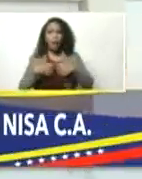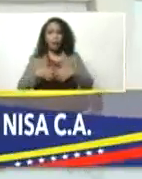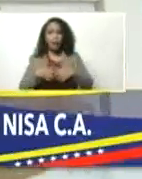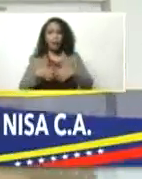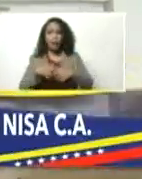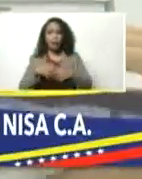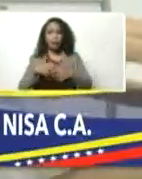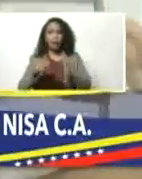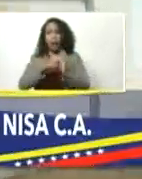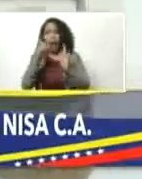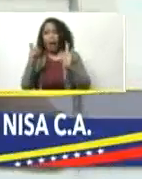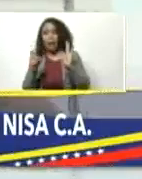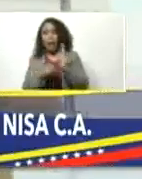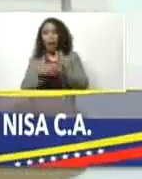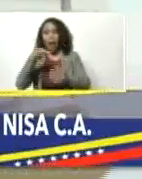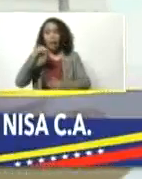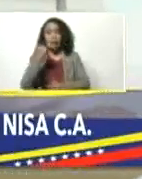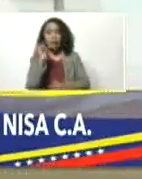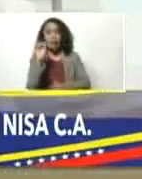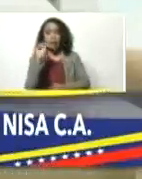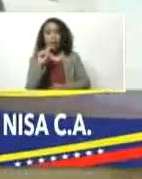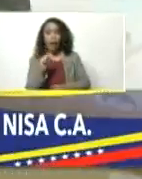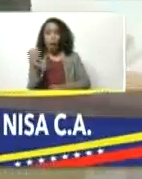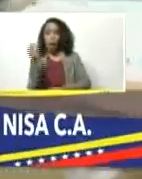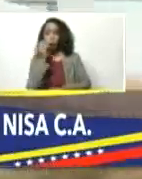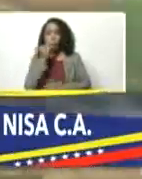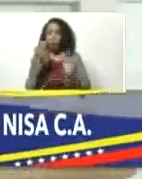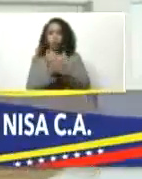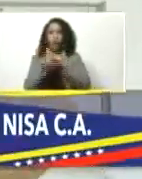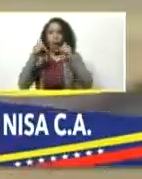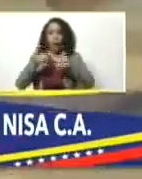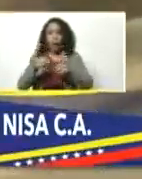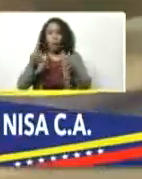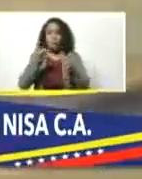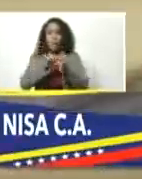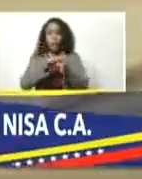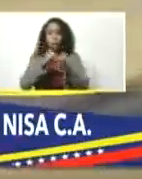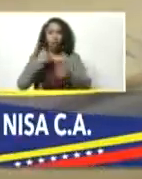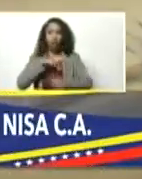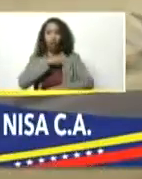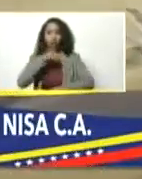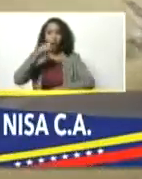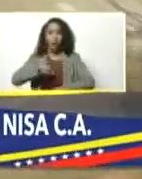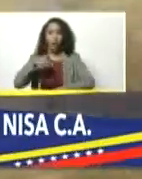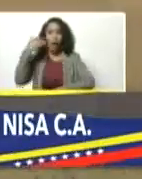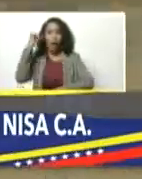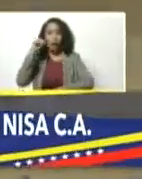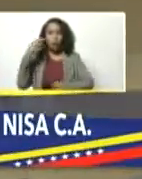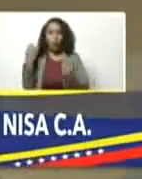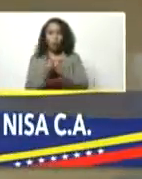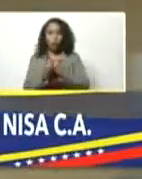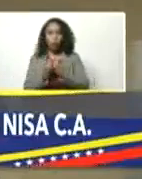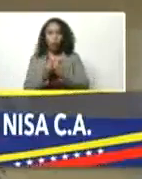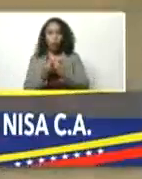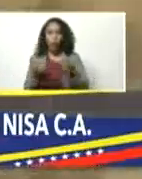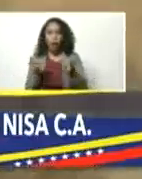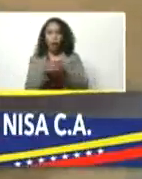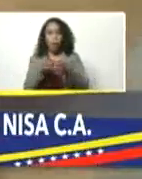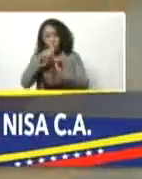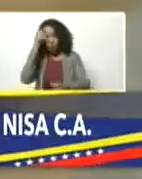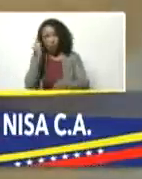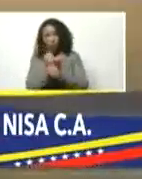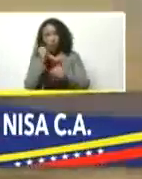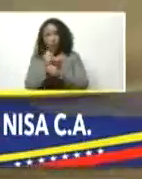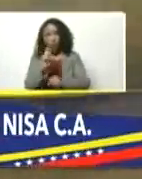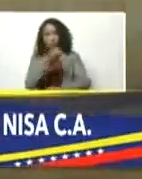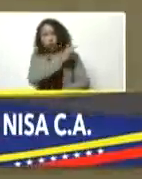de alimentos NISA Génica. Desde aquí, desde la península de Paraguaná, presidente, aquí está con nosotros el equipo de trabajo, el